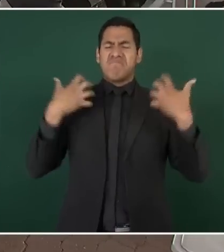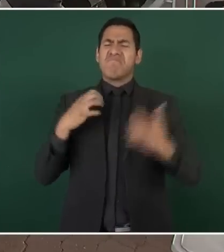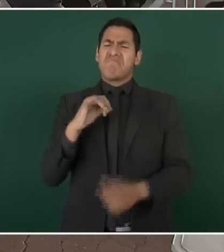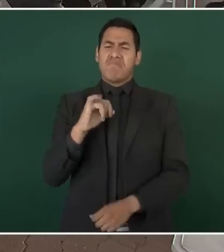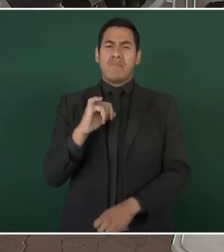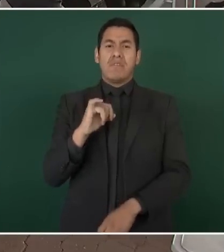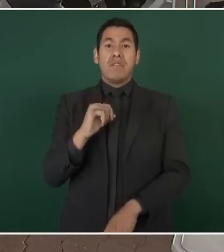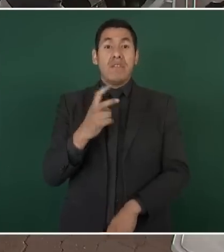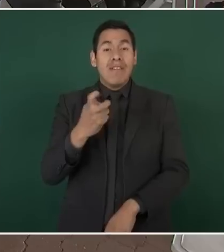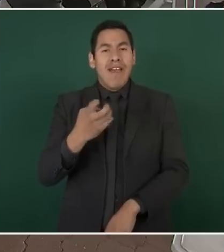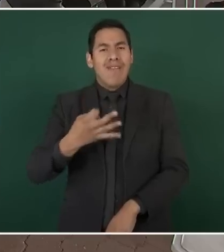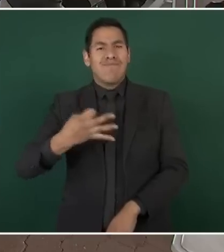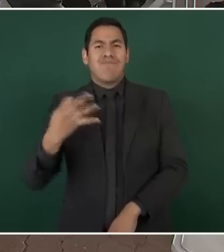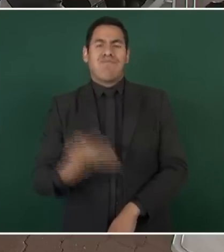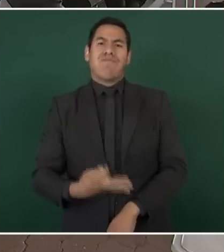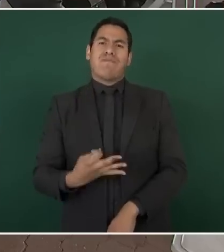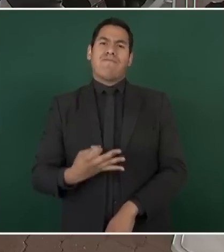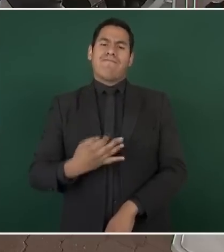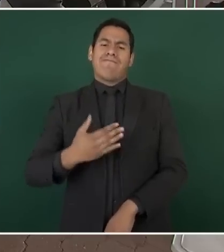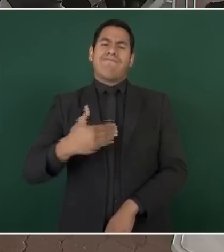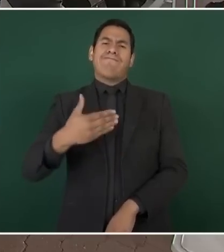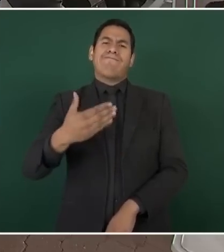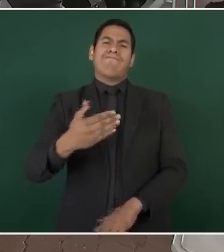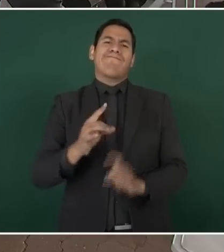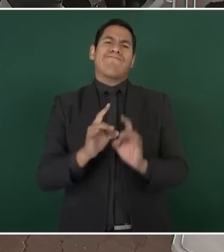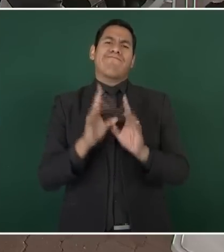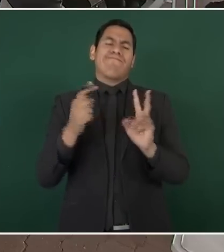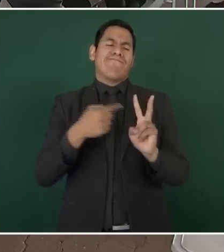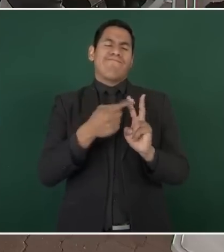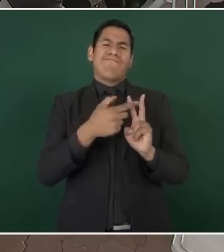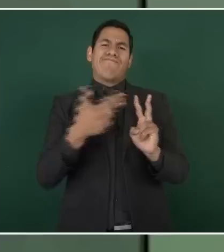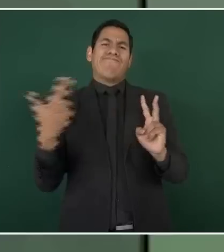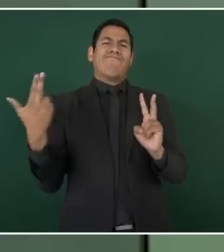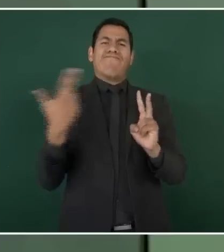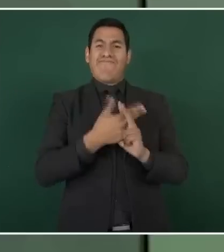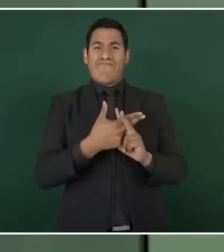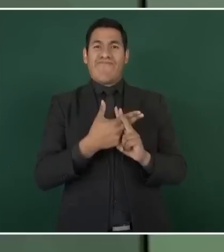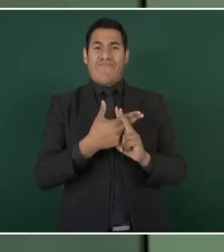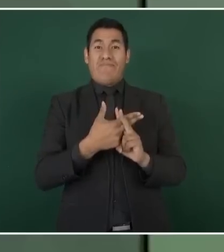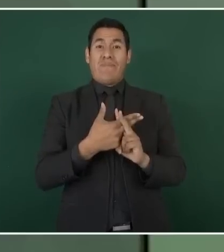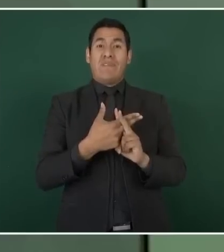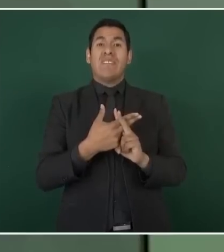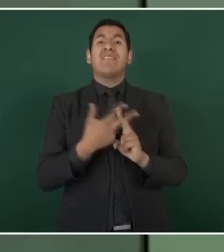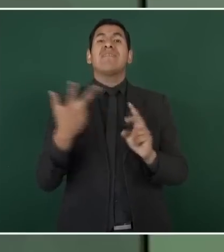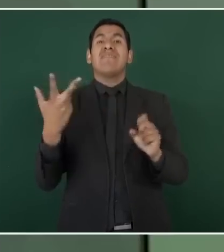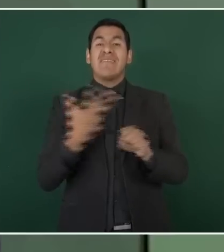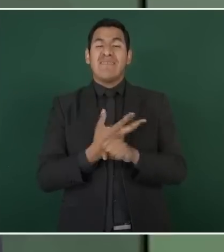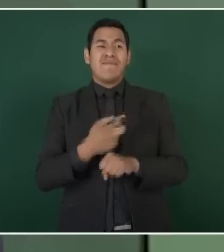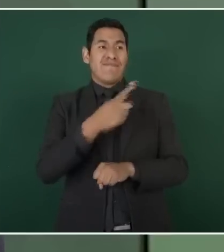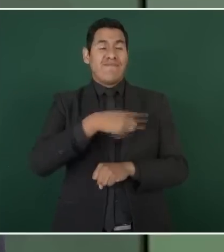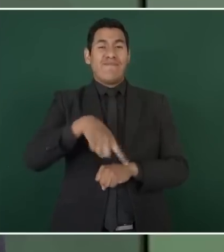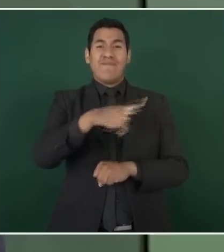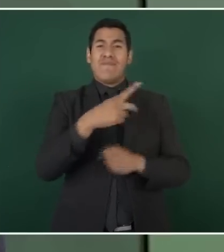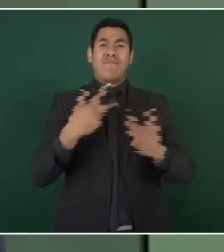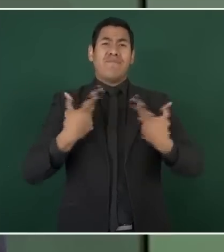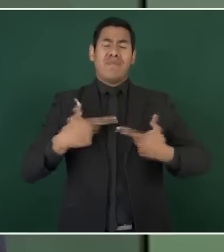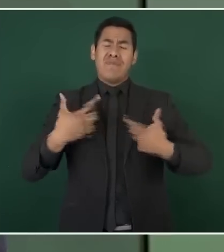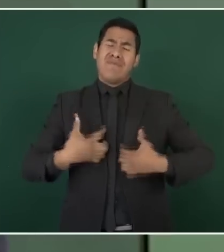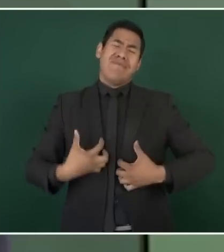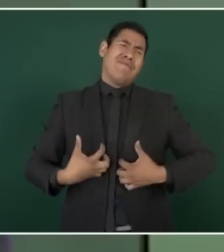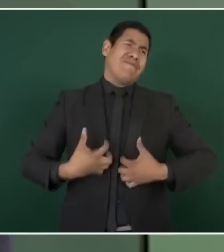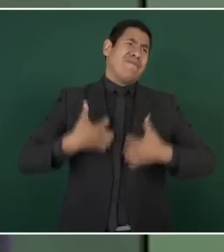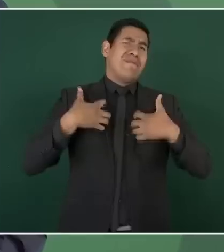Se cumplió la profecía y a partir de ese asesinato el fuego de la revolución